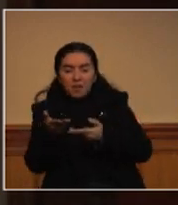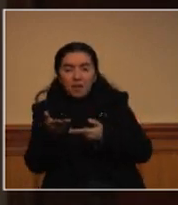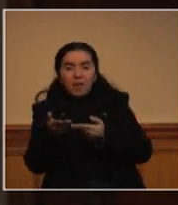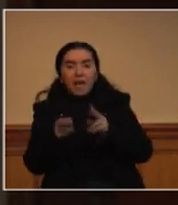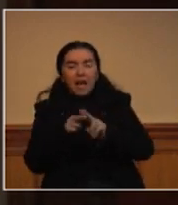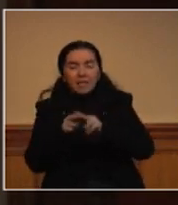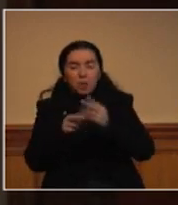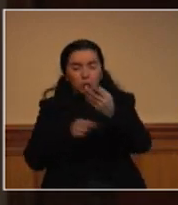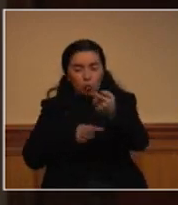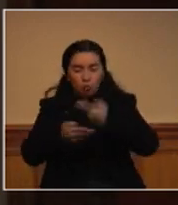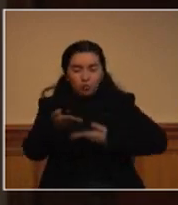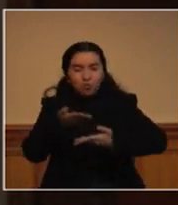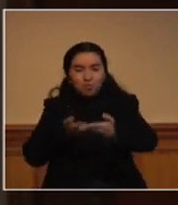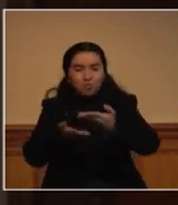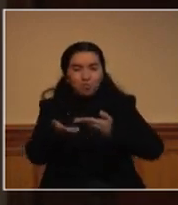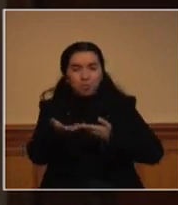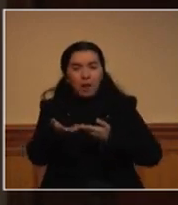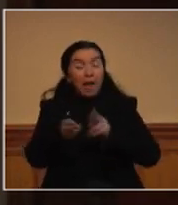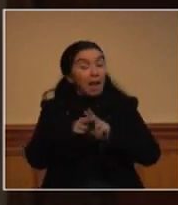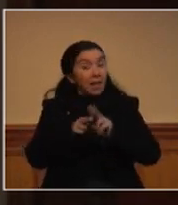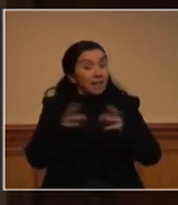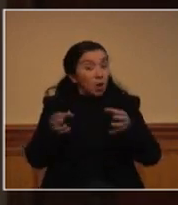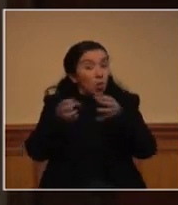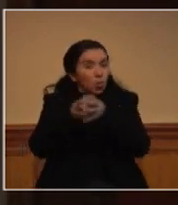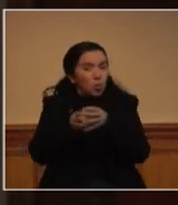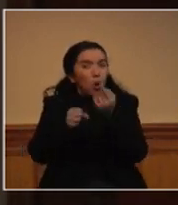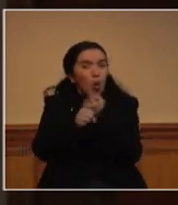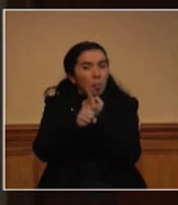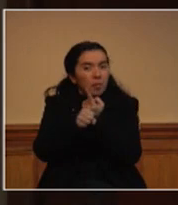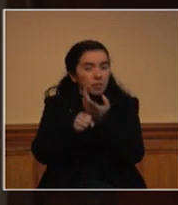haciendo algo en conjunto. Hacer algo en conjunto es conversar.